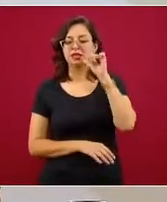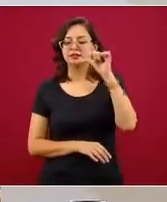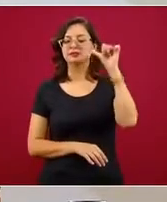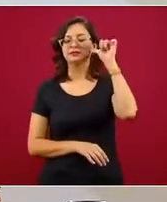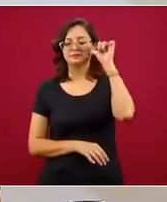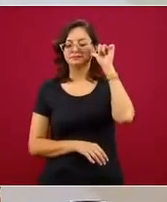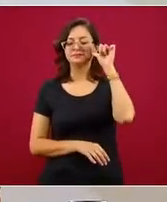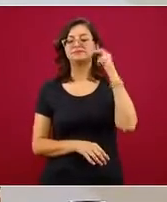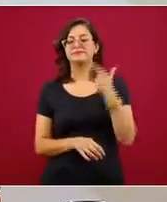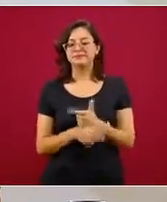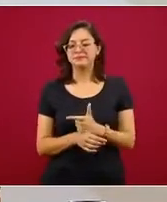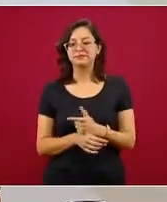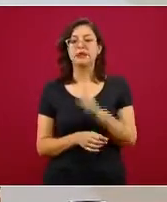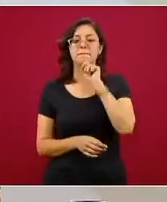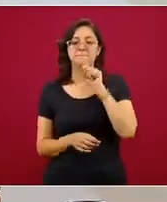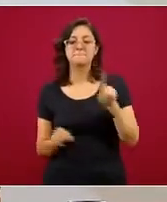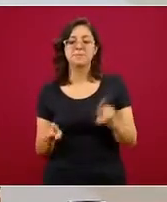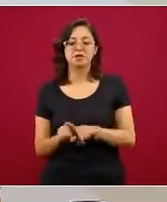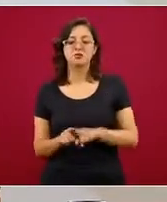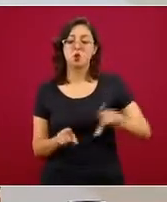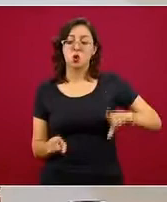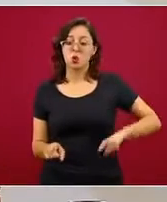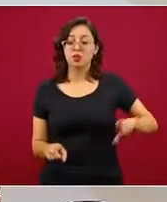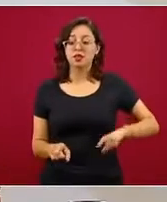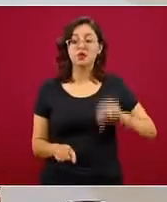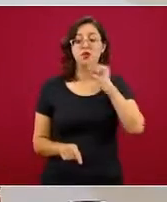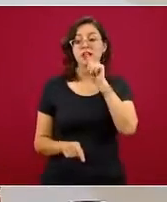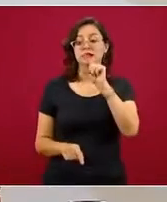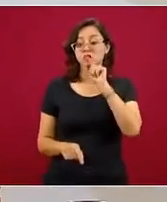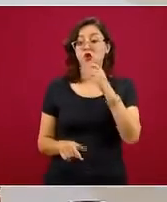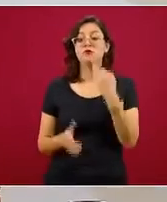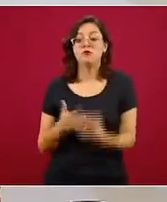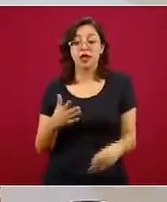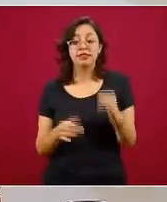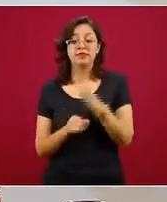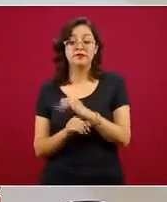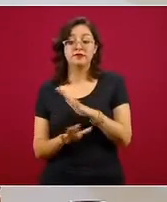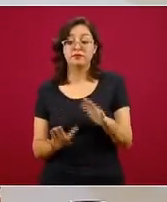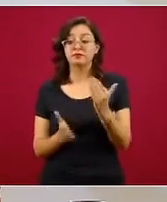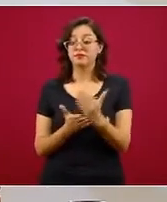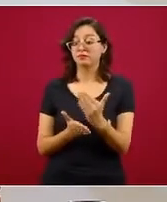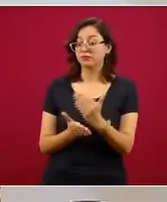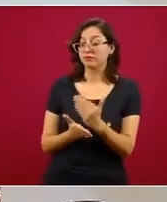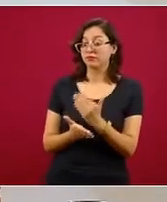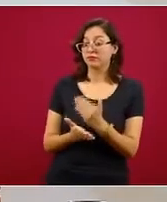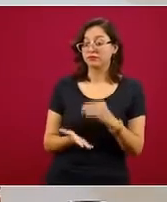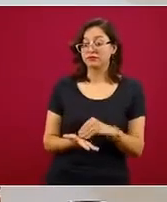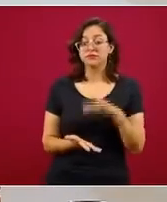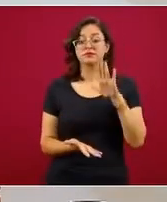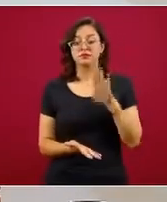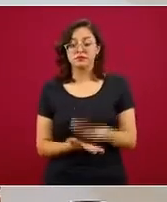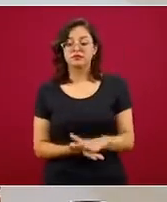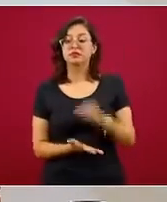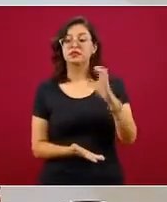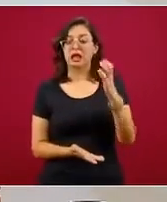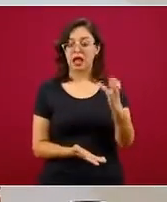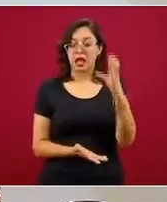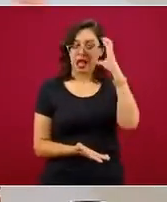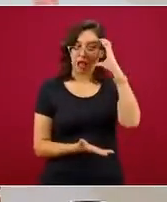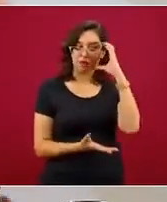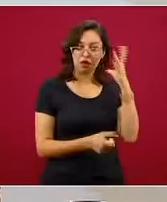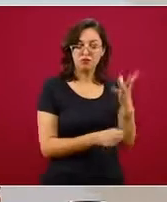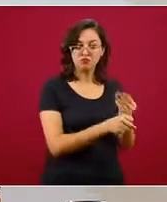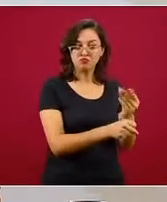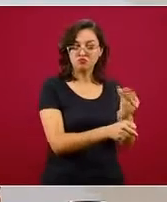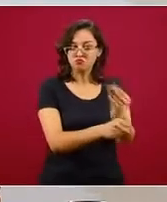El gobernador de Jalisco nos hizo ver también que no está todavía registrados algunas camas de capacidad hospitalaria que muy apropiadamente el gobernador Alfaro